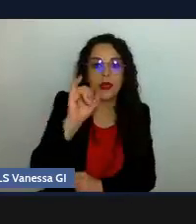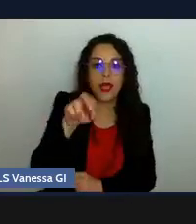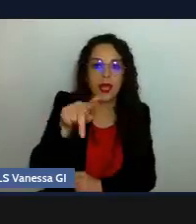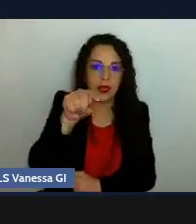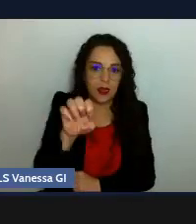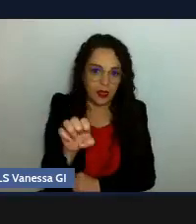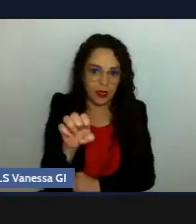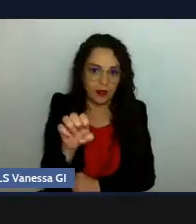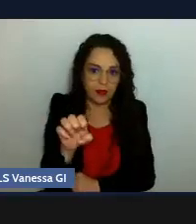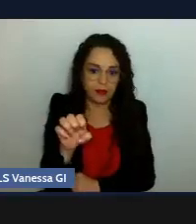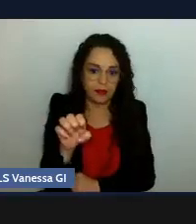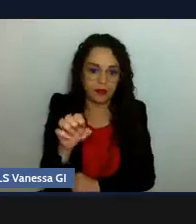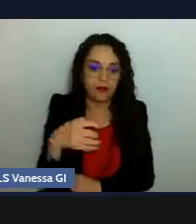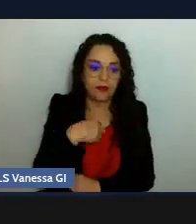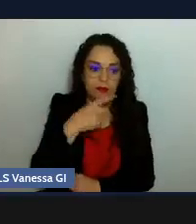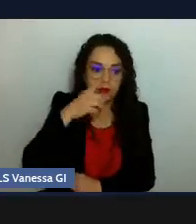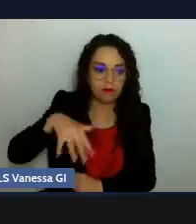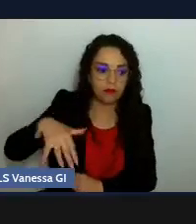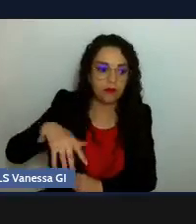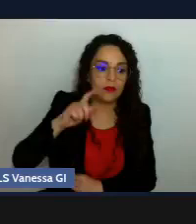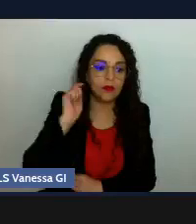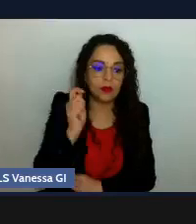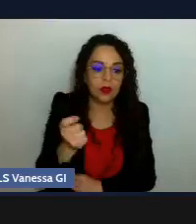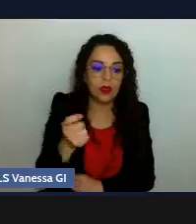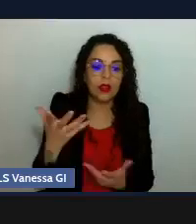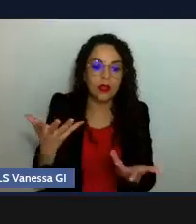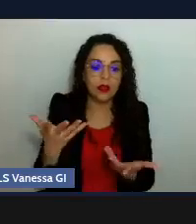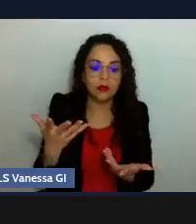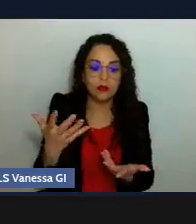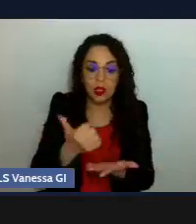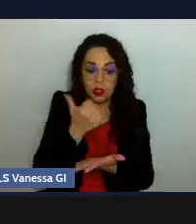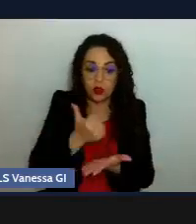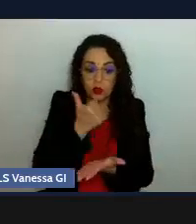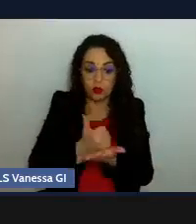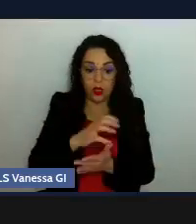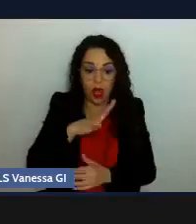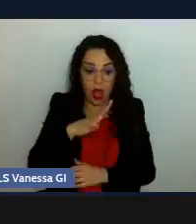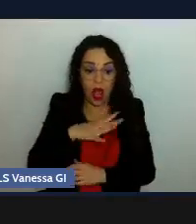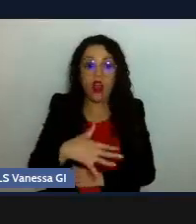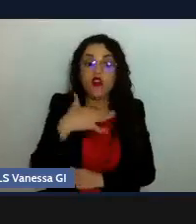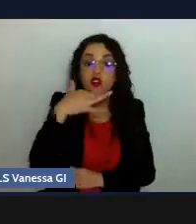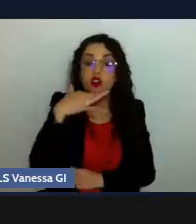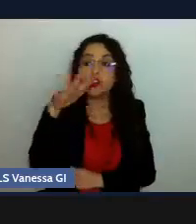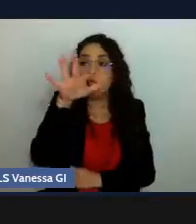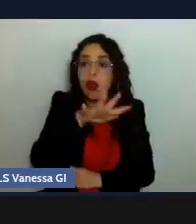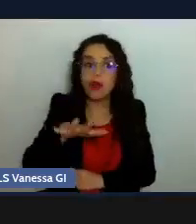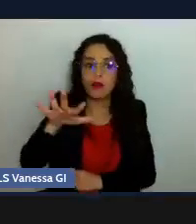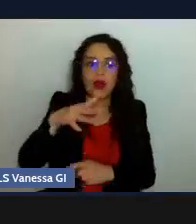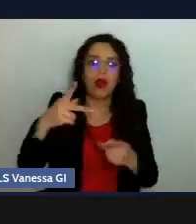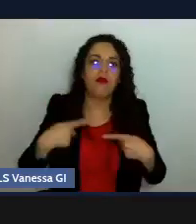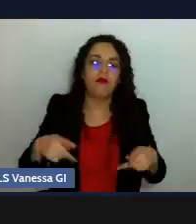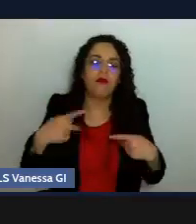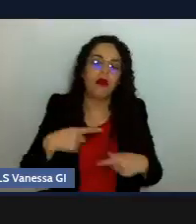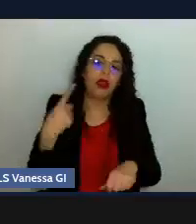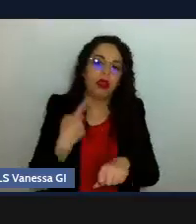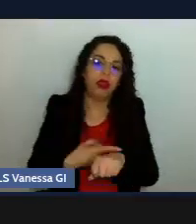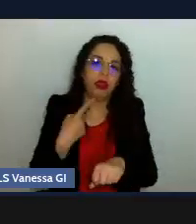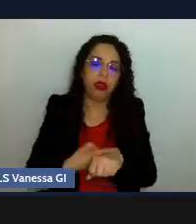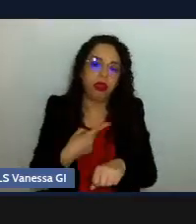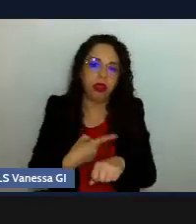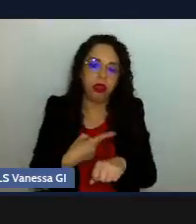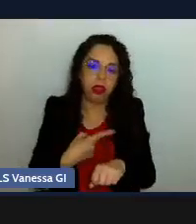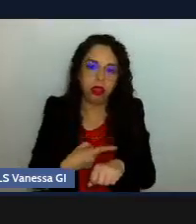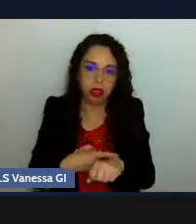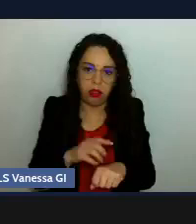ciudad con contaminación, pues obvio va a afectar la salud de la persona que habita ahí, ¿no? Una